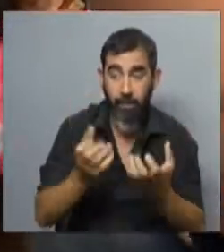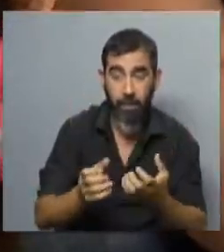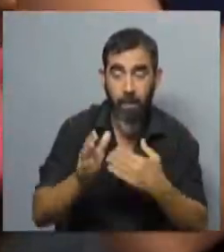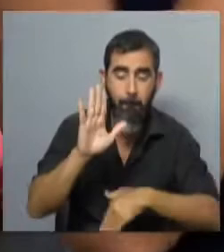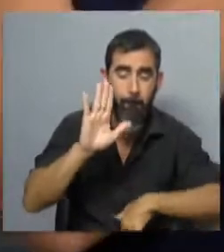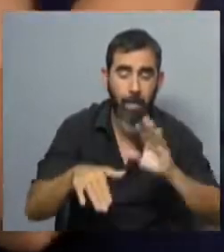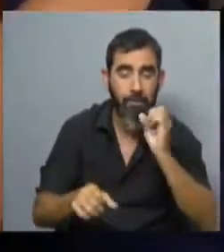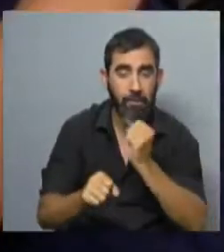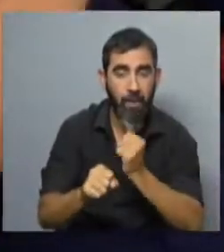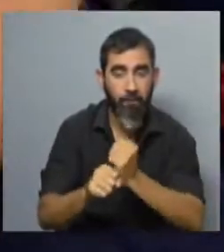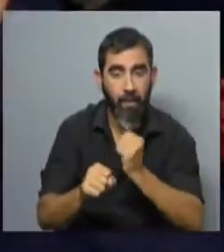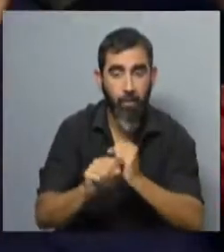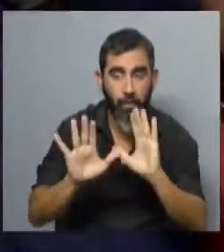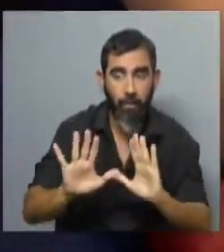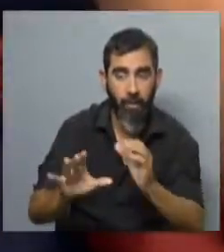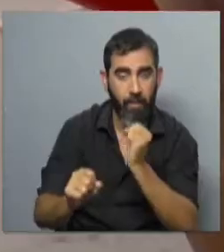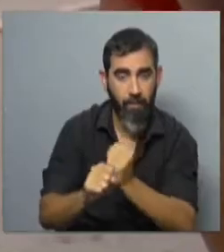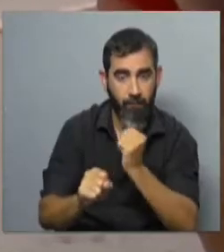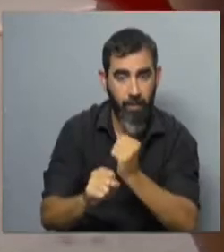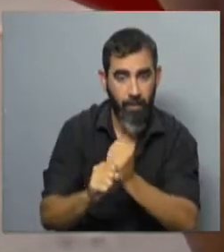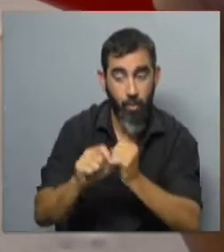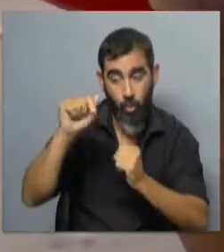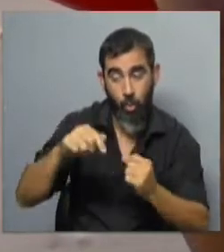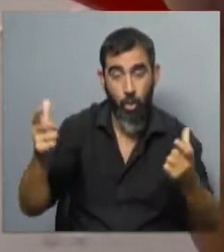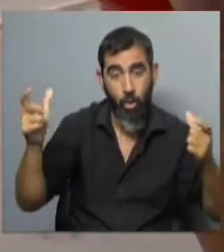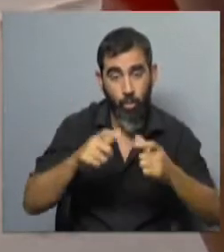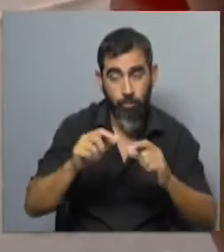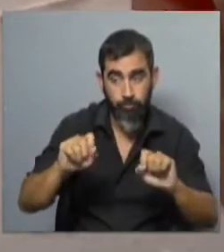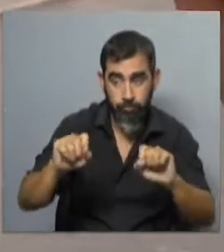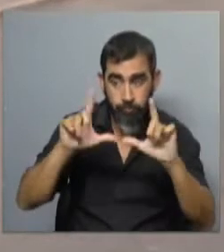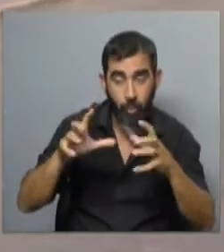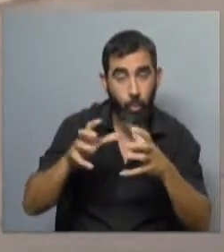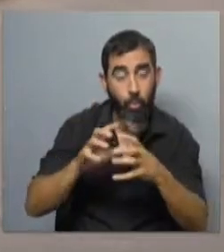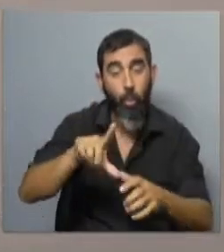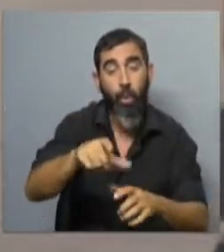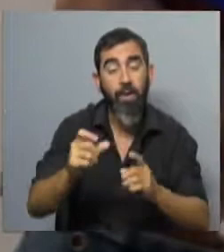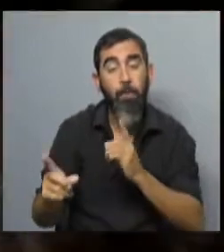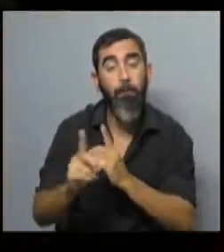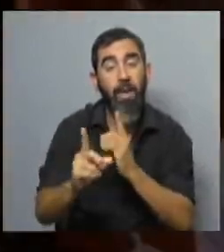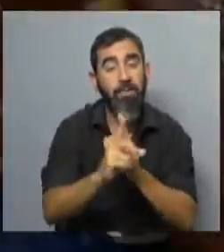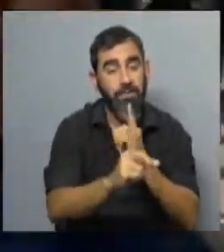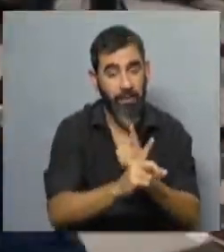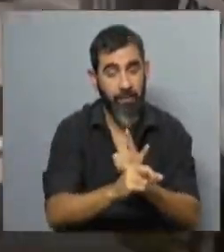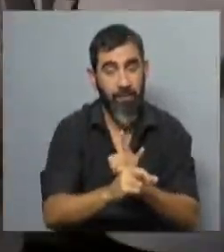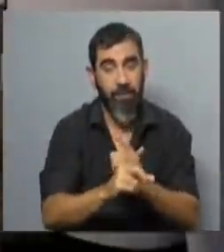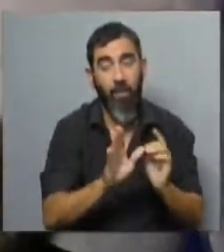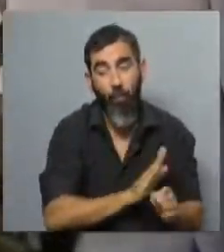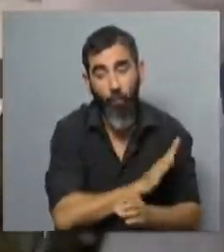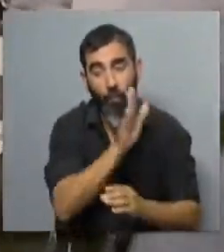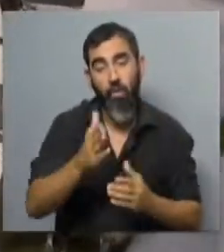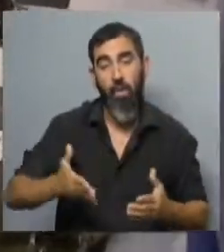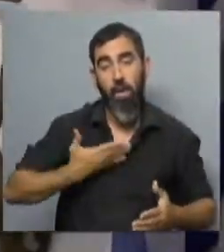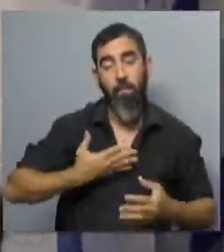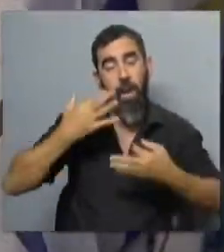mayor cantidad de puestos laborales posibles. El encuentro de hoy es seguido con atención por un grupo de expacientes de la mutualista que se trasladó para